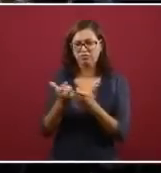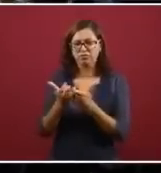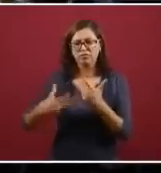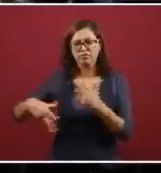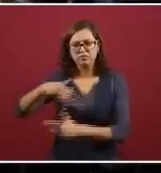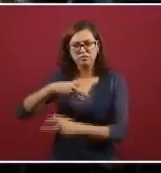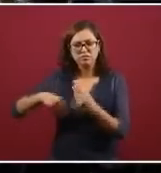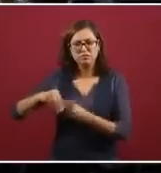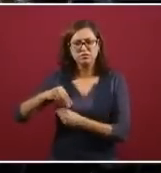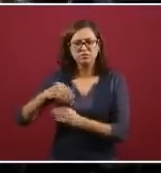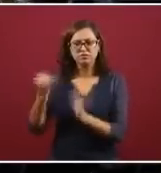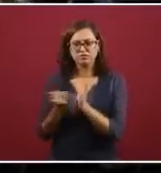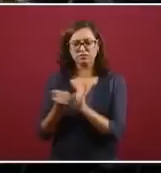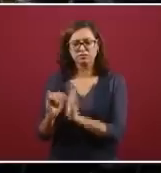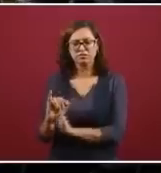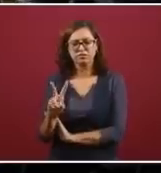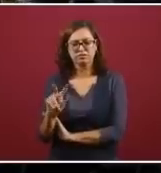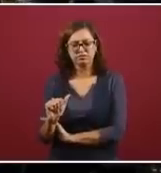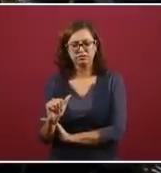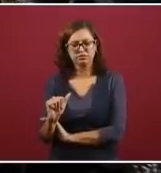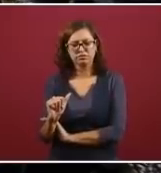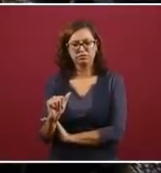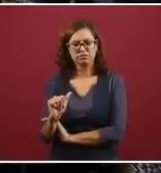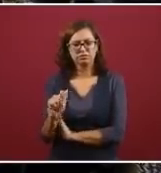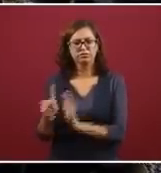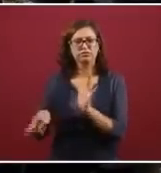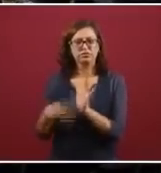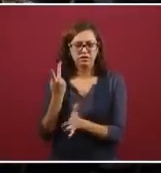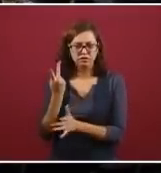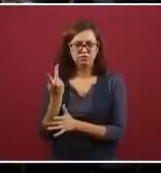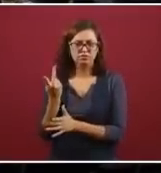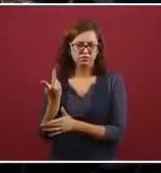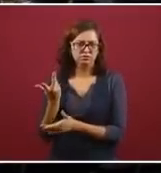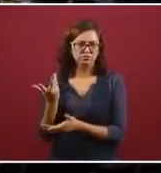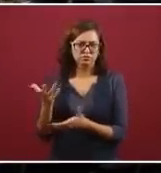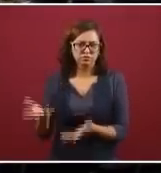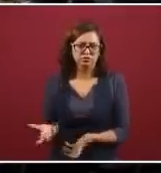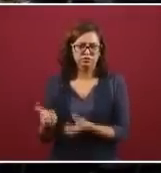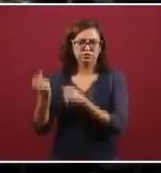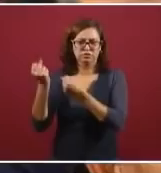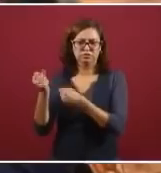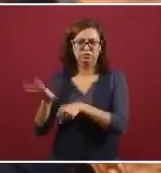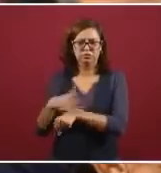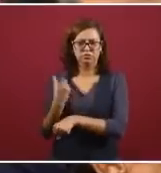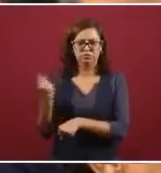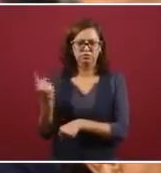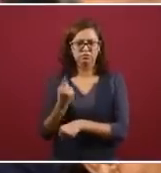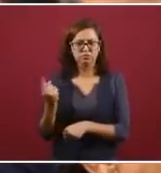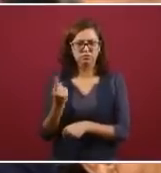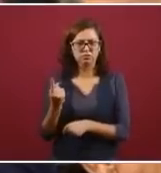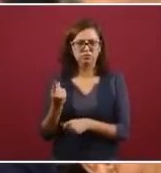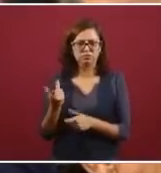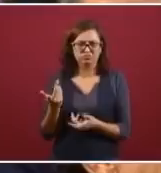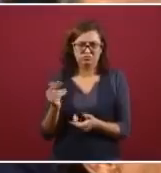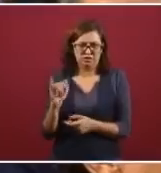y se recupere el IVA y se reactive a su vez la economía y no se vaya el dinero al comercio formal. ¿Estaría usted